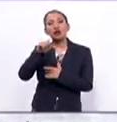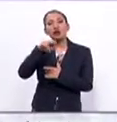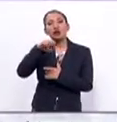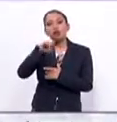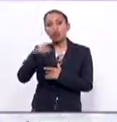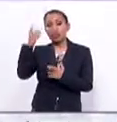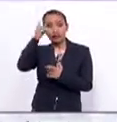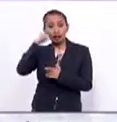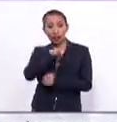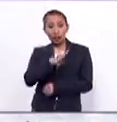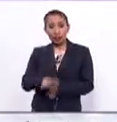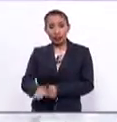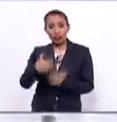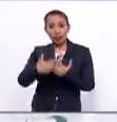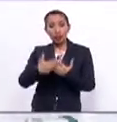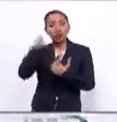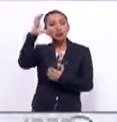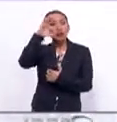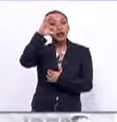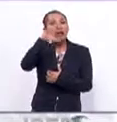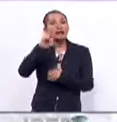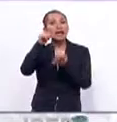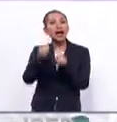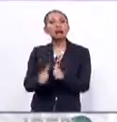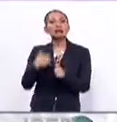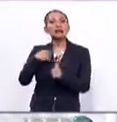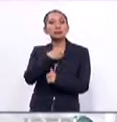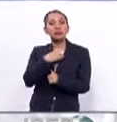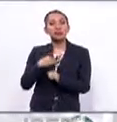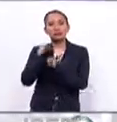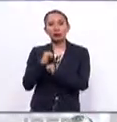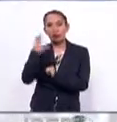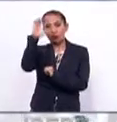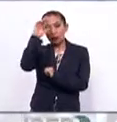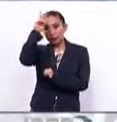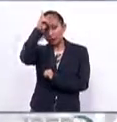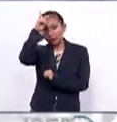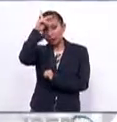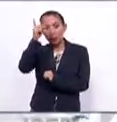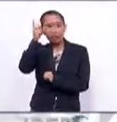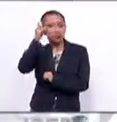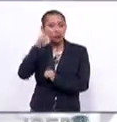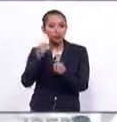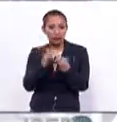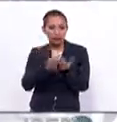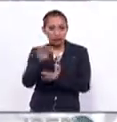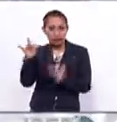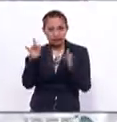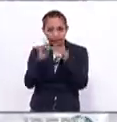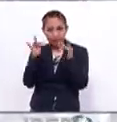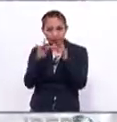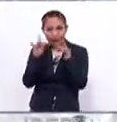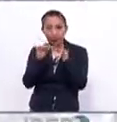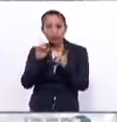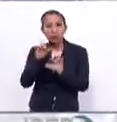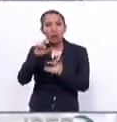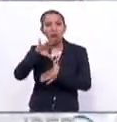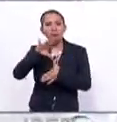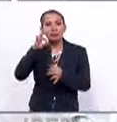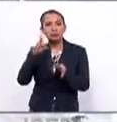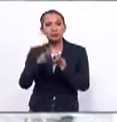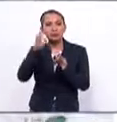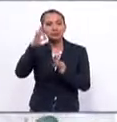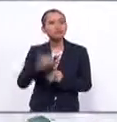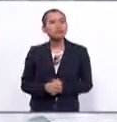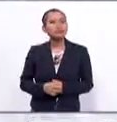Chávez. Él es director general de Industrias Culturales y Artes del Ministerio de Cultura de Perú. Director, muchísimas gracias por este enlace para Iberoamérica al